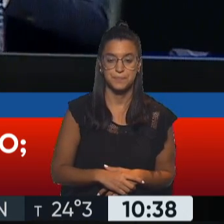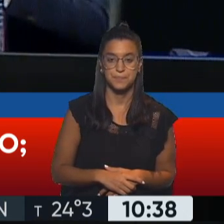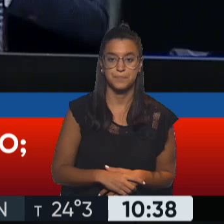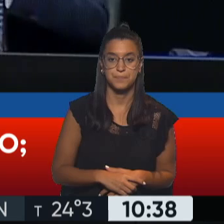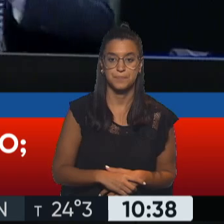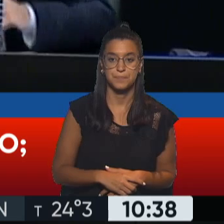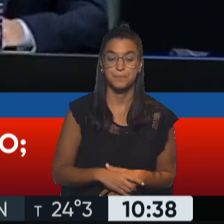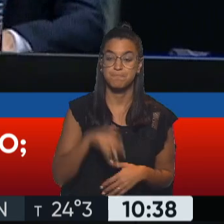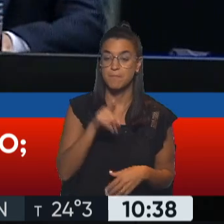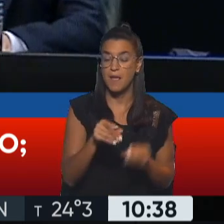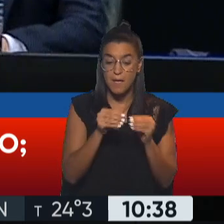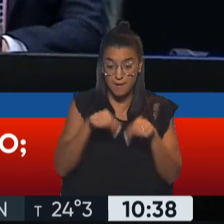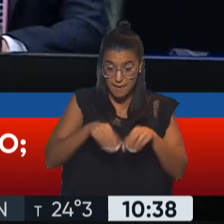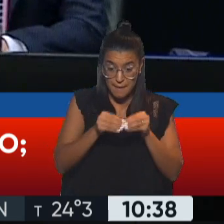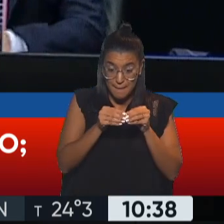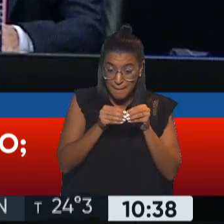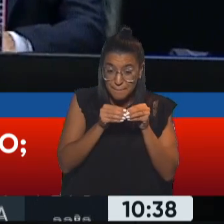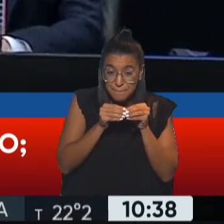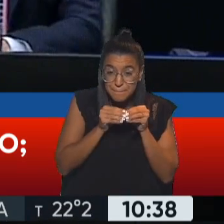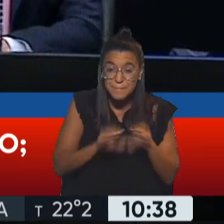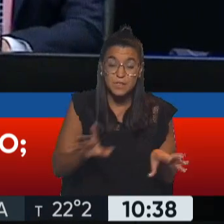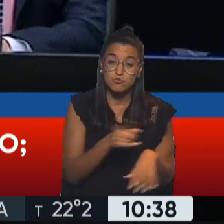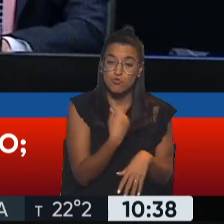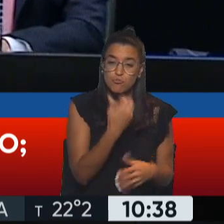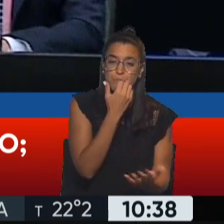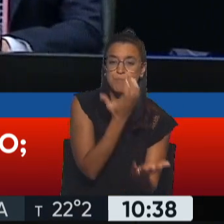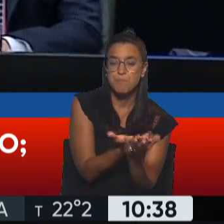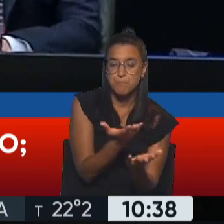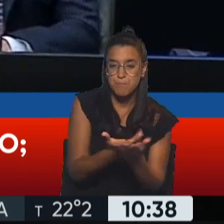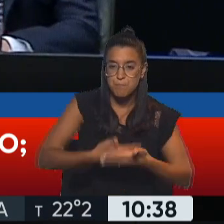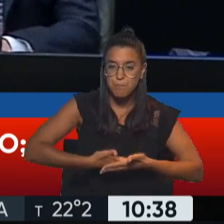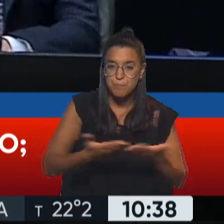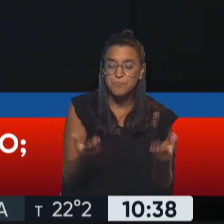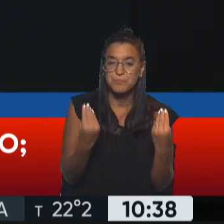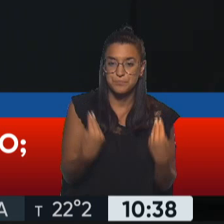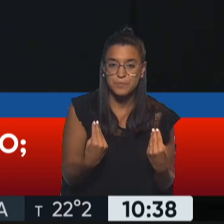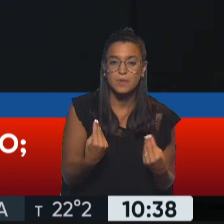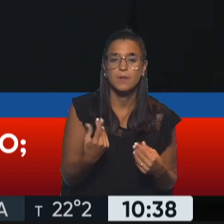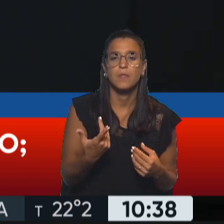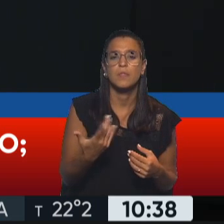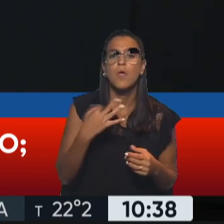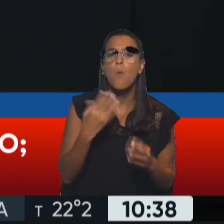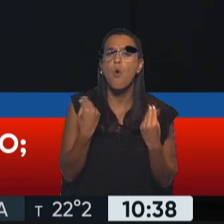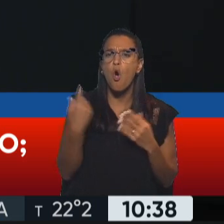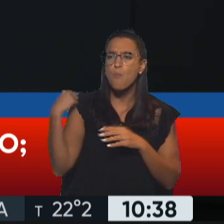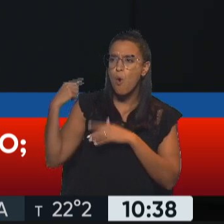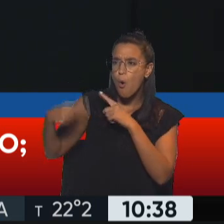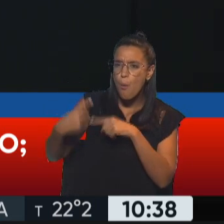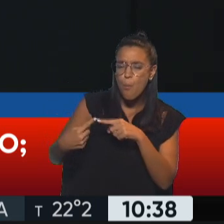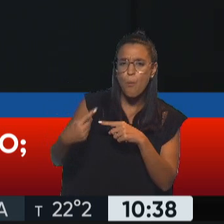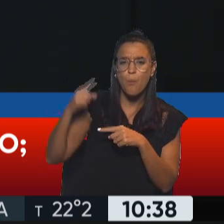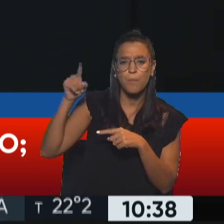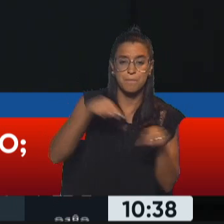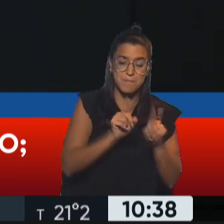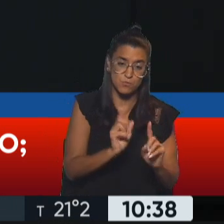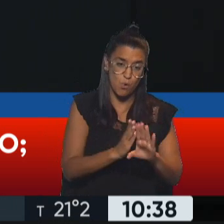El punto de partida de lo que estaremos presentando debe ser entender de dónde venimos. Ya se refería a